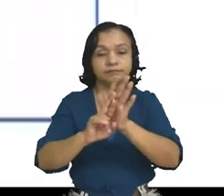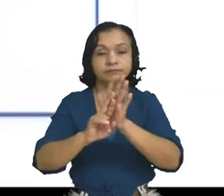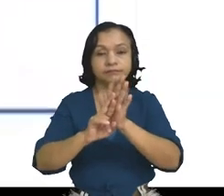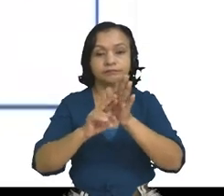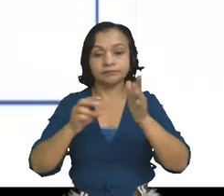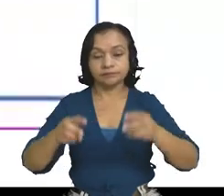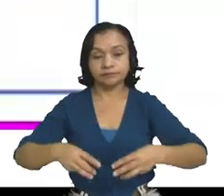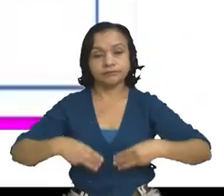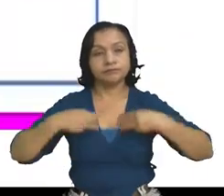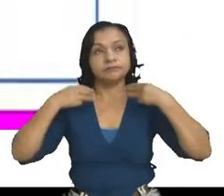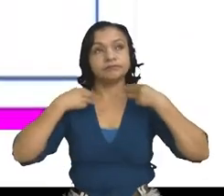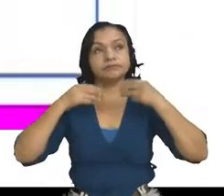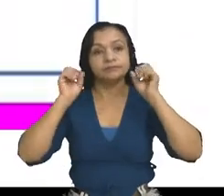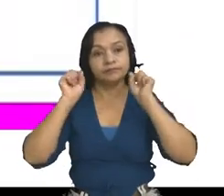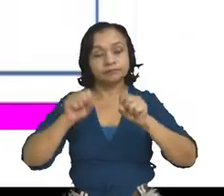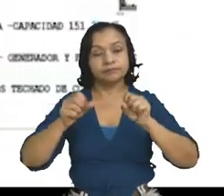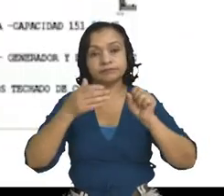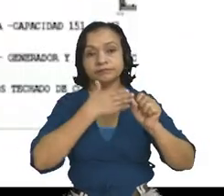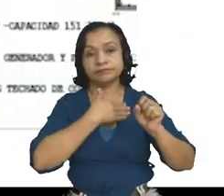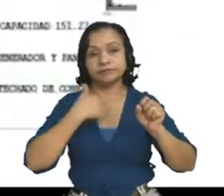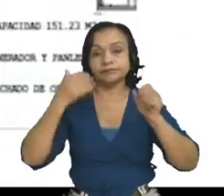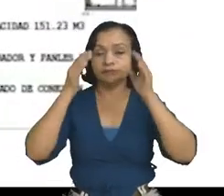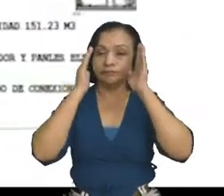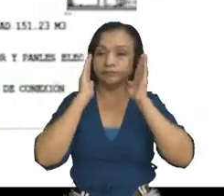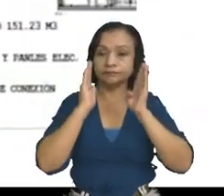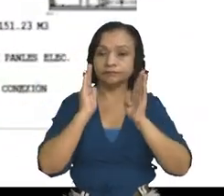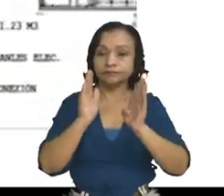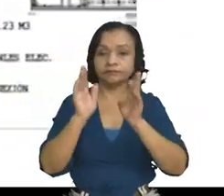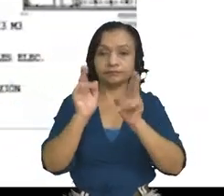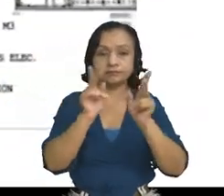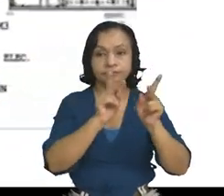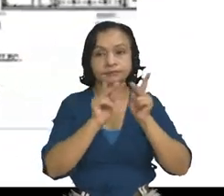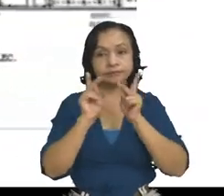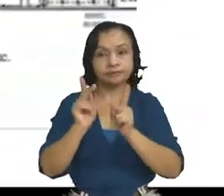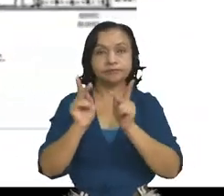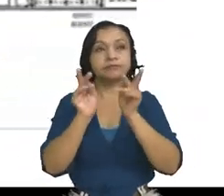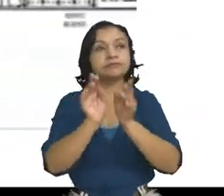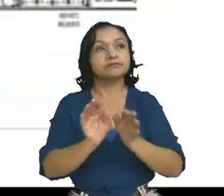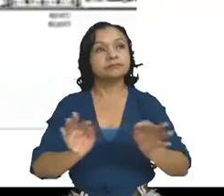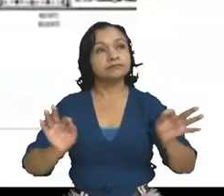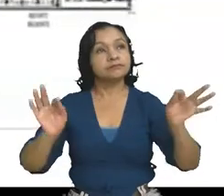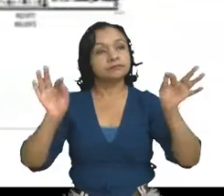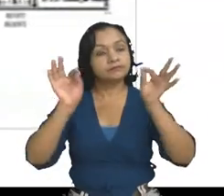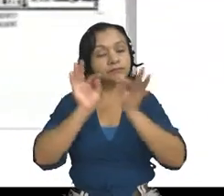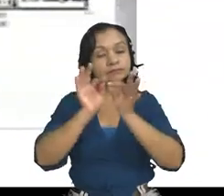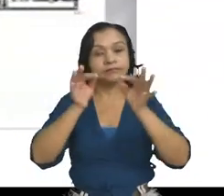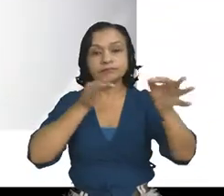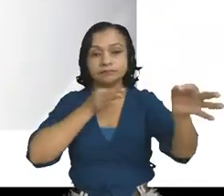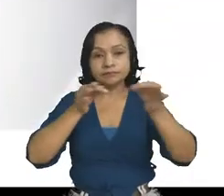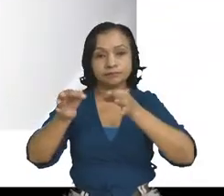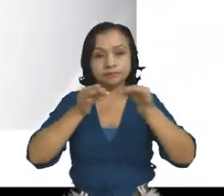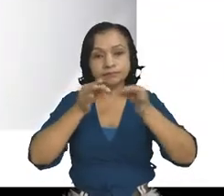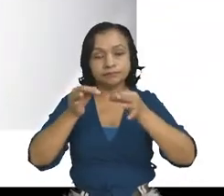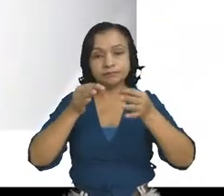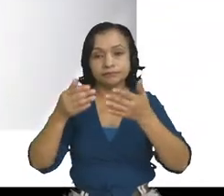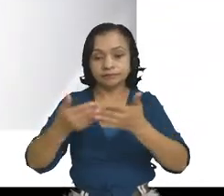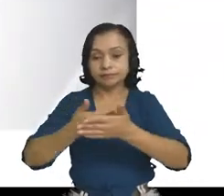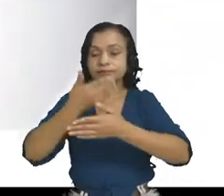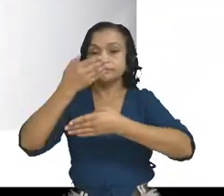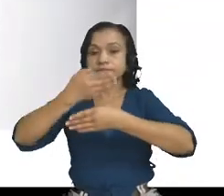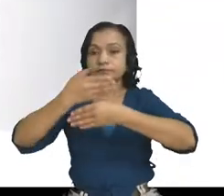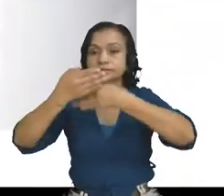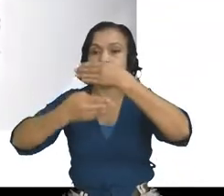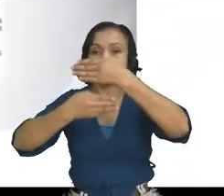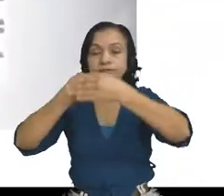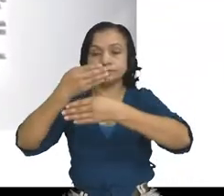tecnología moderna para poder asegurar una mejor atención a la población. Y esto es muy importante de revisar que esta estructura realmente, como